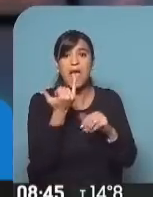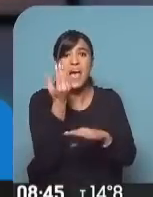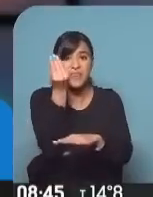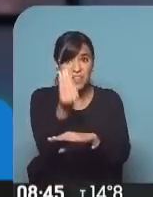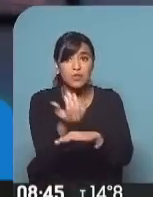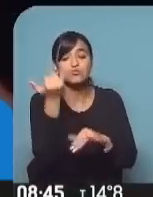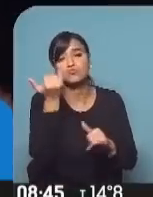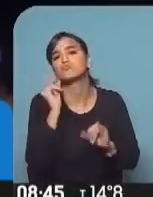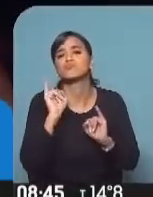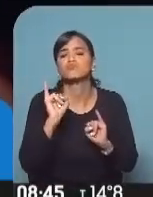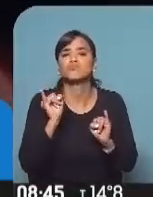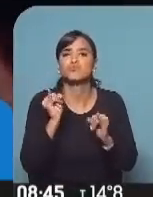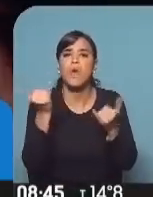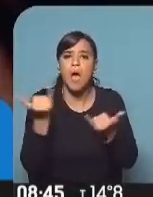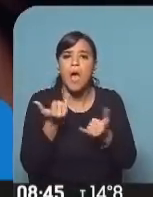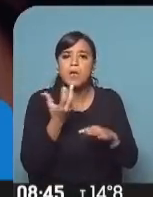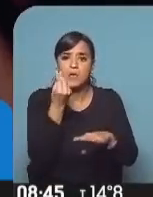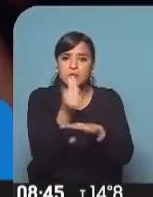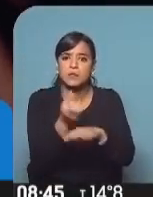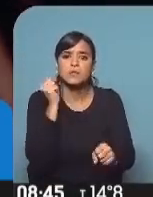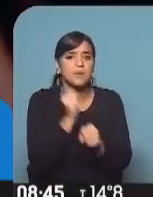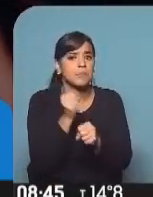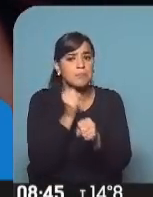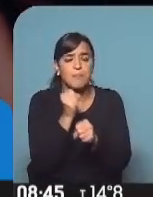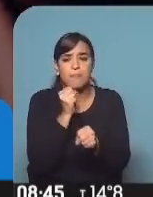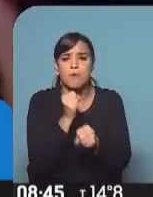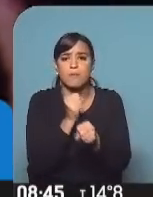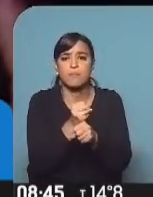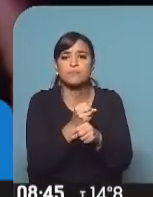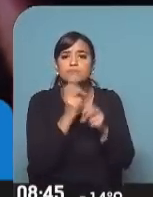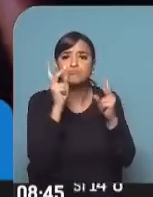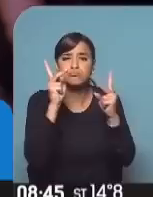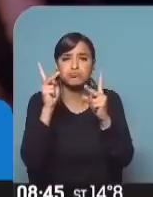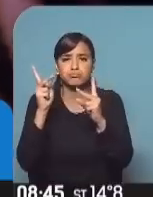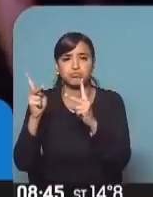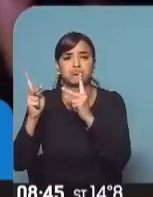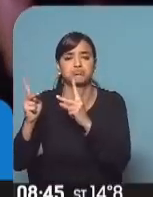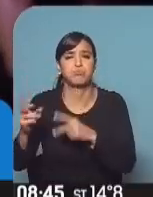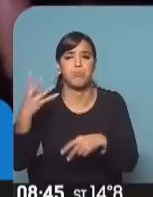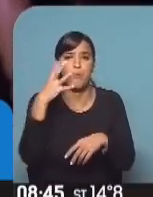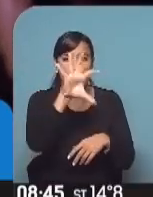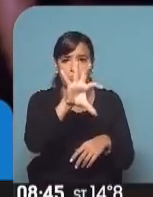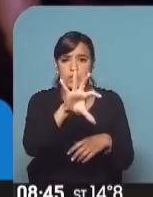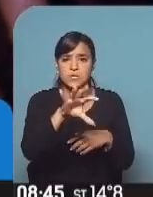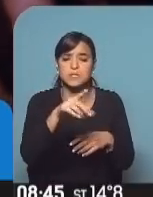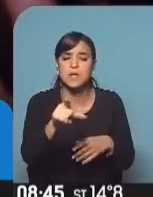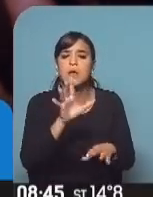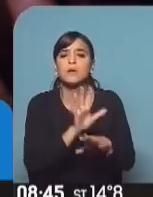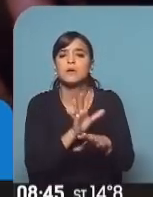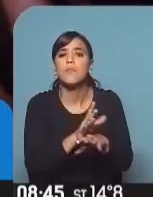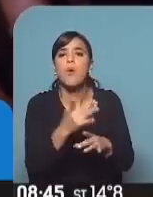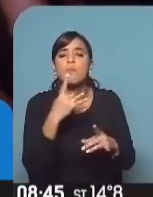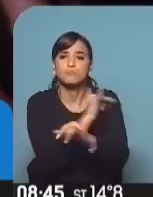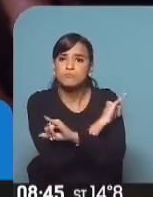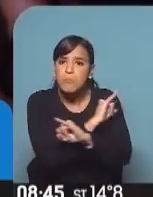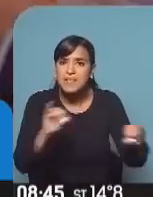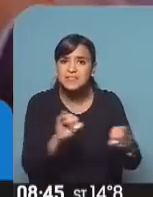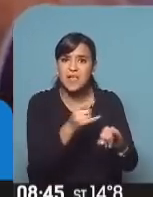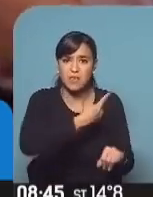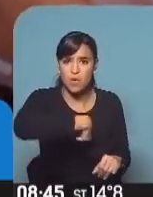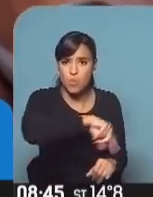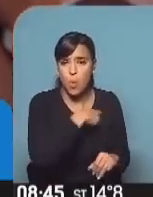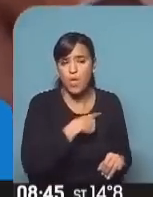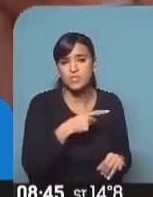si tenemos candidatos estamos trabajando permanentemente recorremos la provincia dejando nuestro mensaje y por supuesto